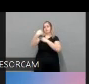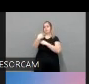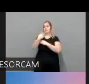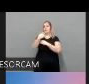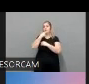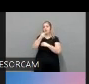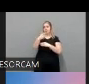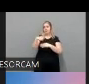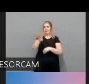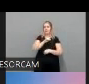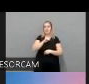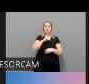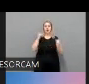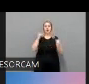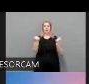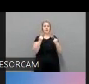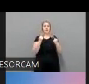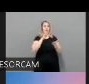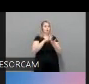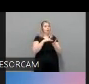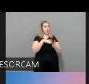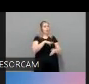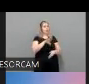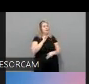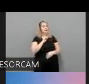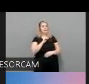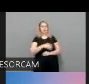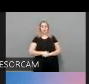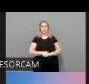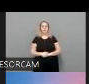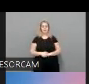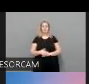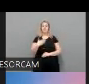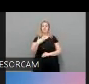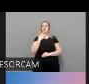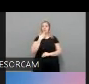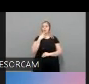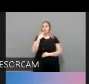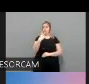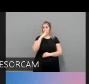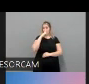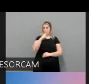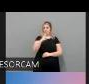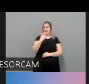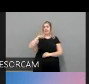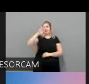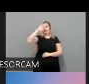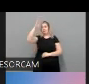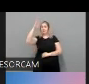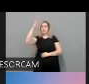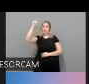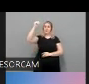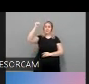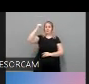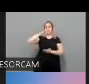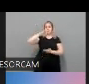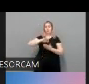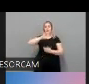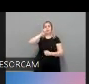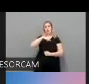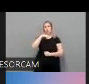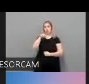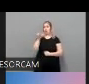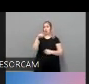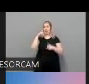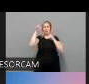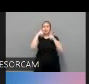acciones en el momento en que se producen. A los 2 años ya saludamos, nos despedimos, usamos el sí o no con gestos, las